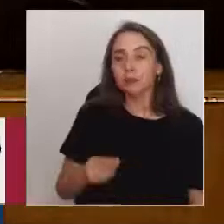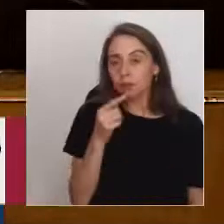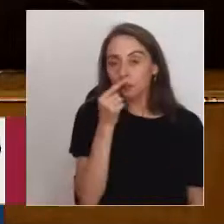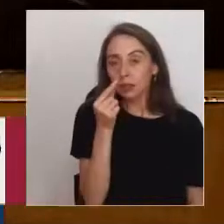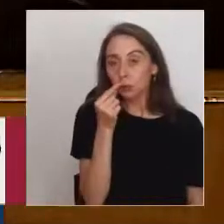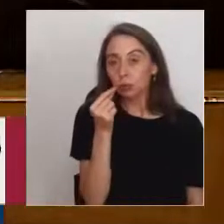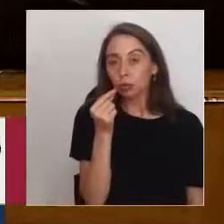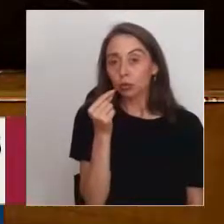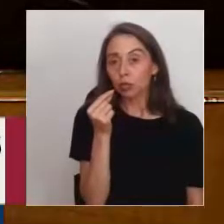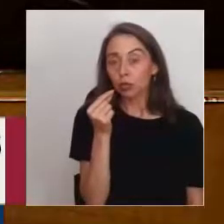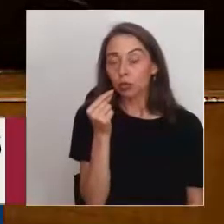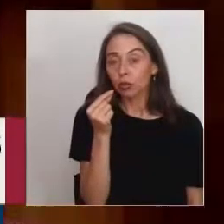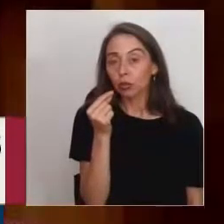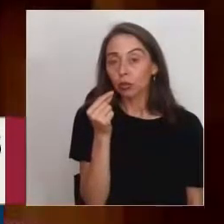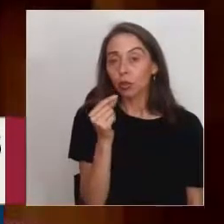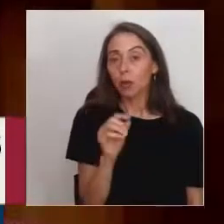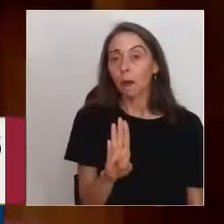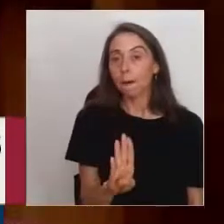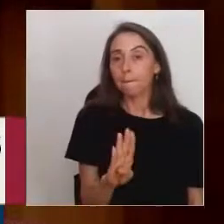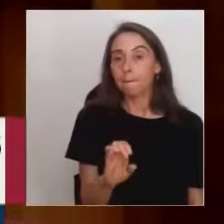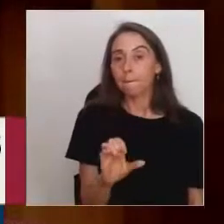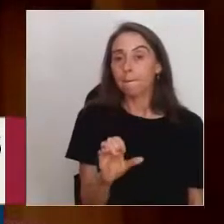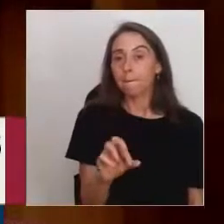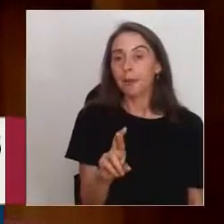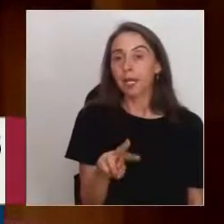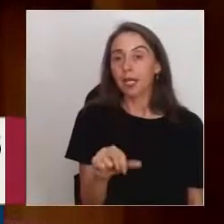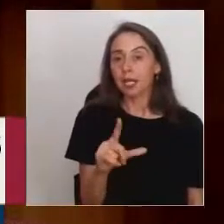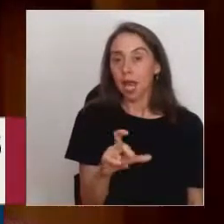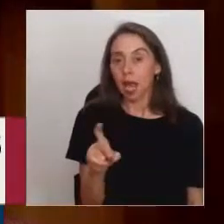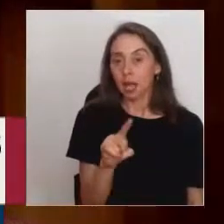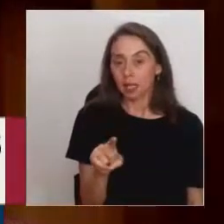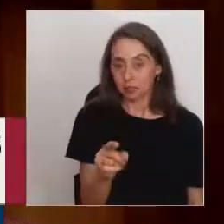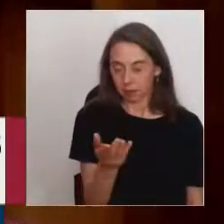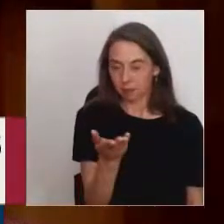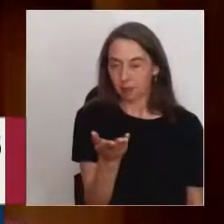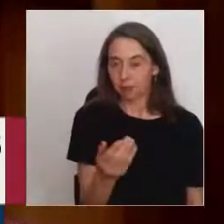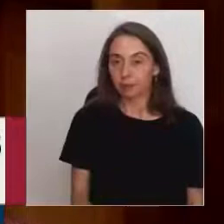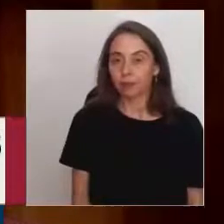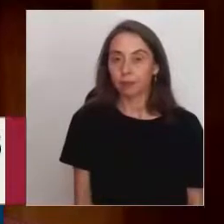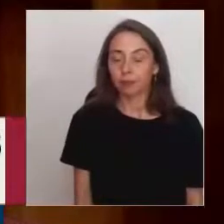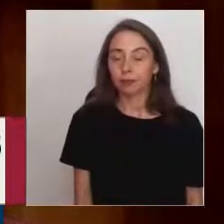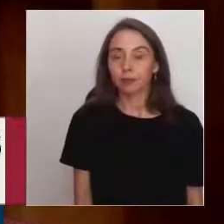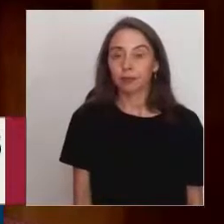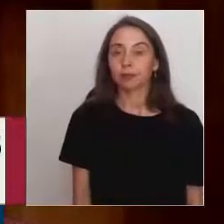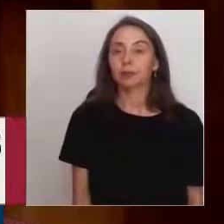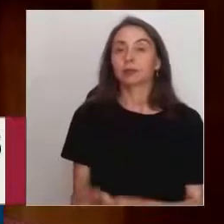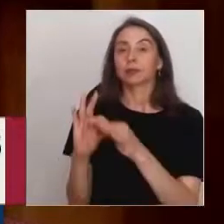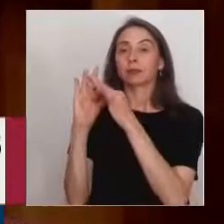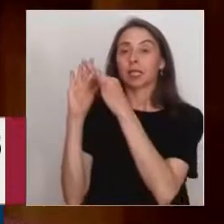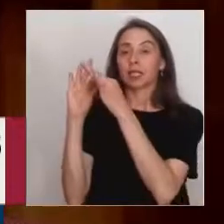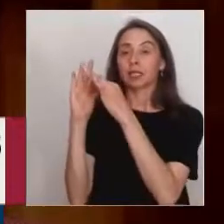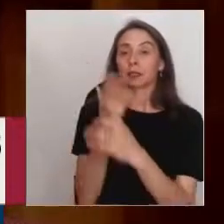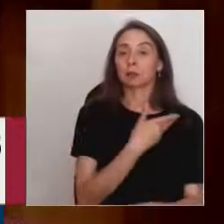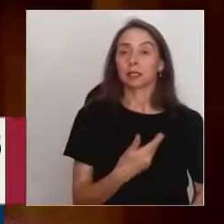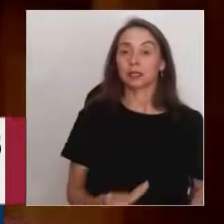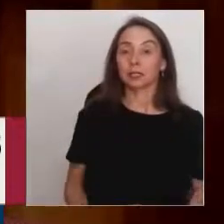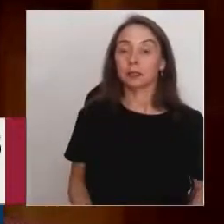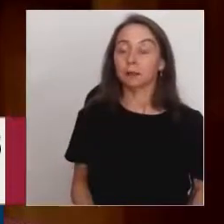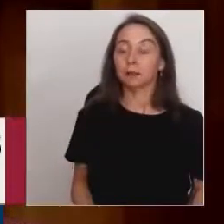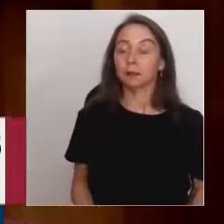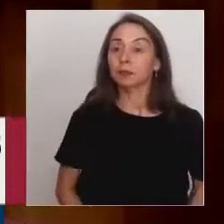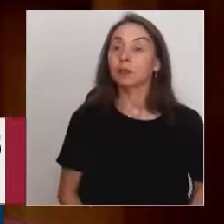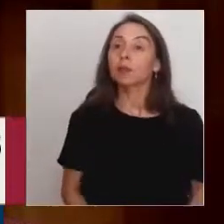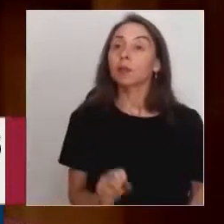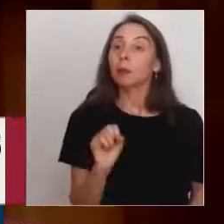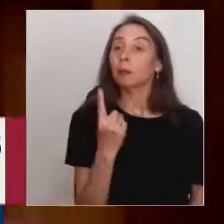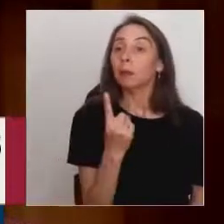alejandro en la de diputado hernández gracias presidente bueno primero que todo decir